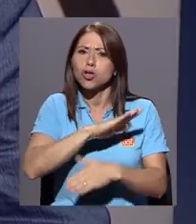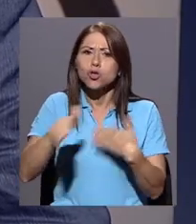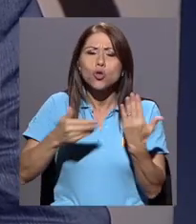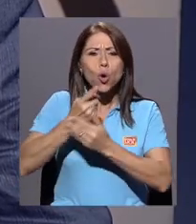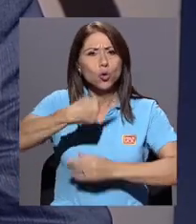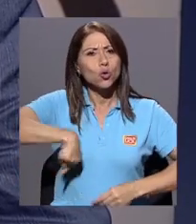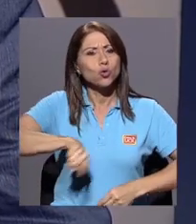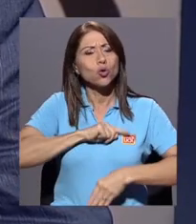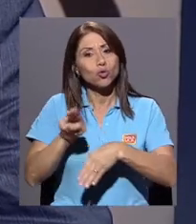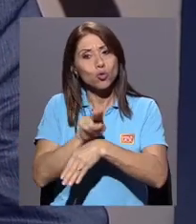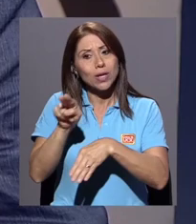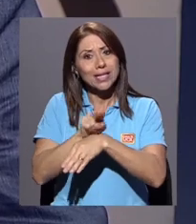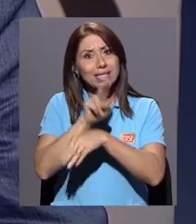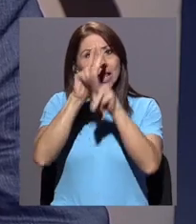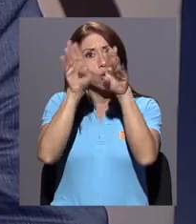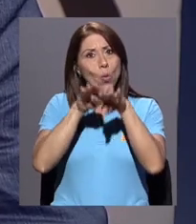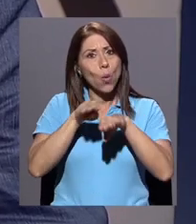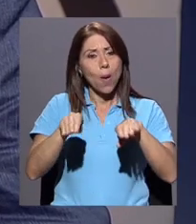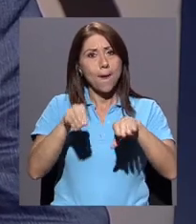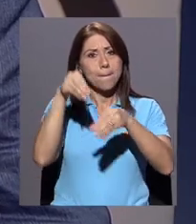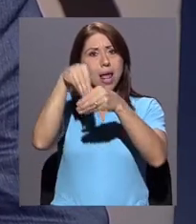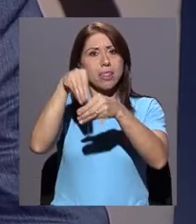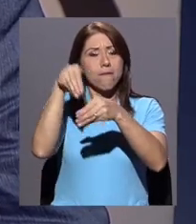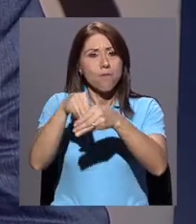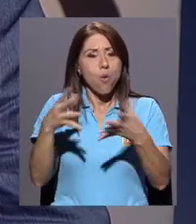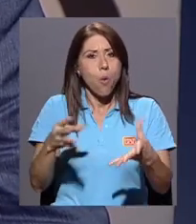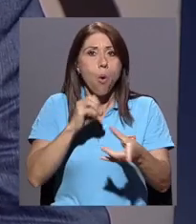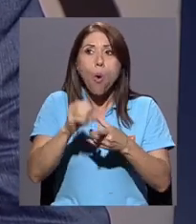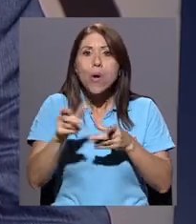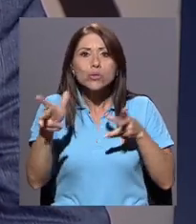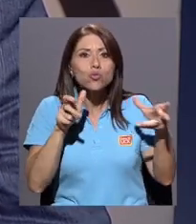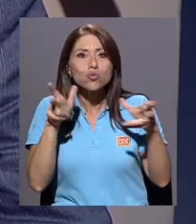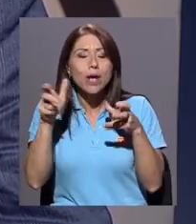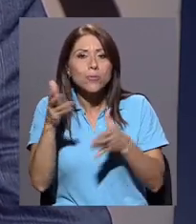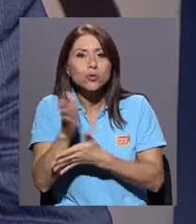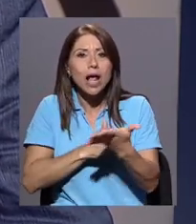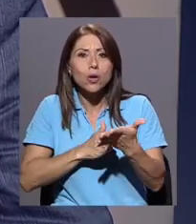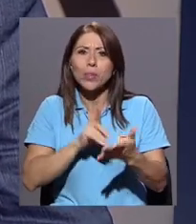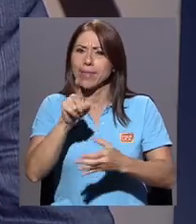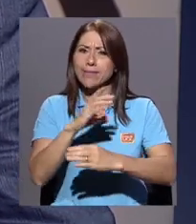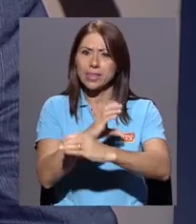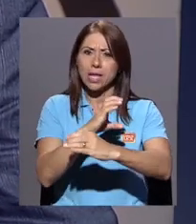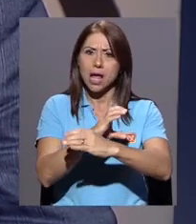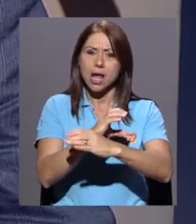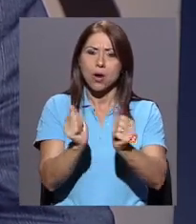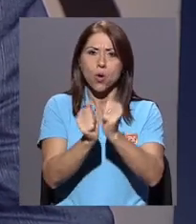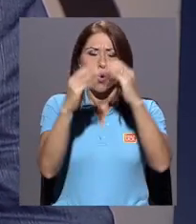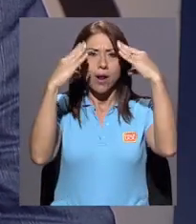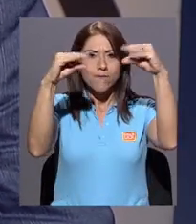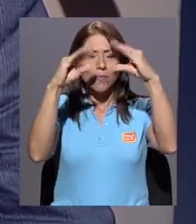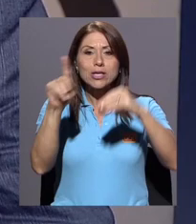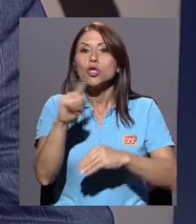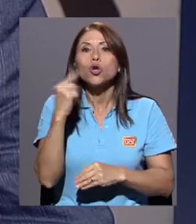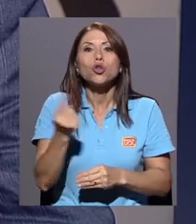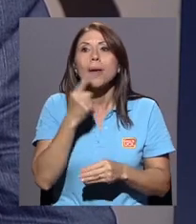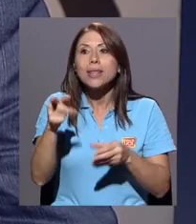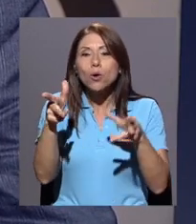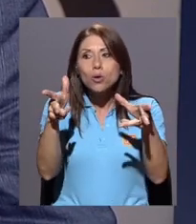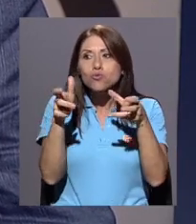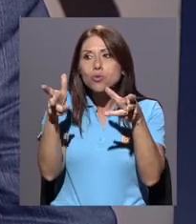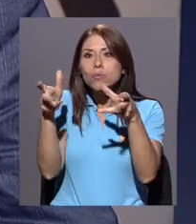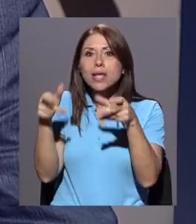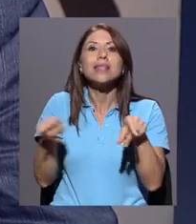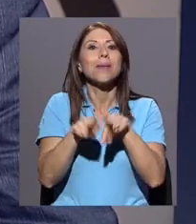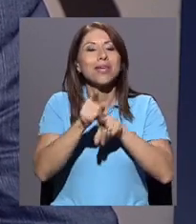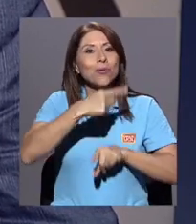que estamos utilizando plataformas digitales o escuchamos algo. Este de tener cierto cuidado con la información, no solamente cuando la consumimos, sino